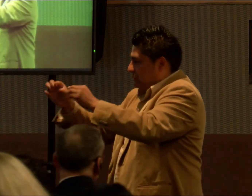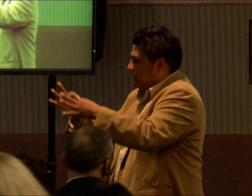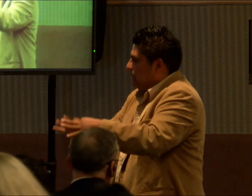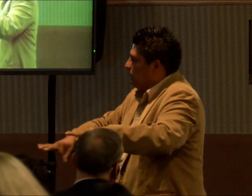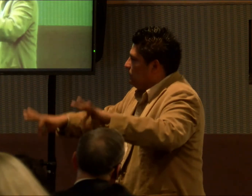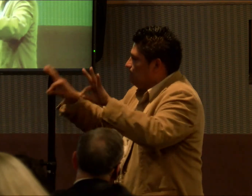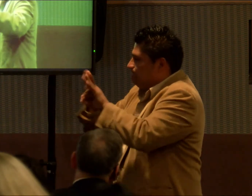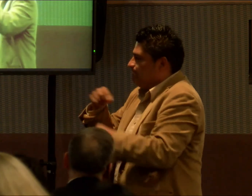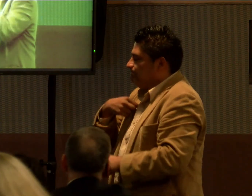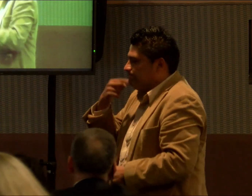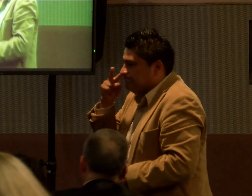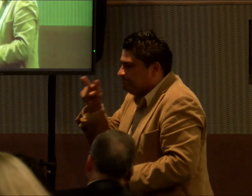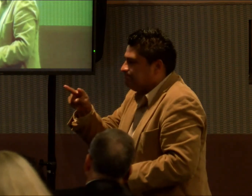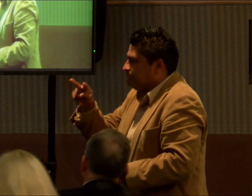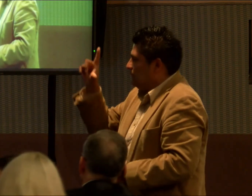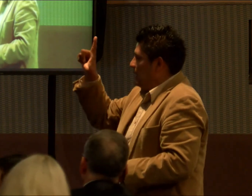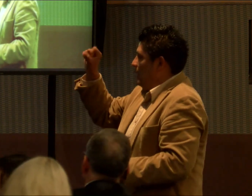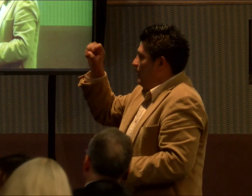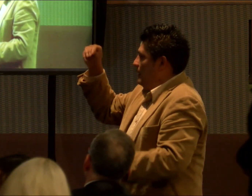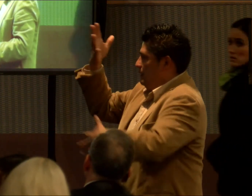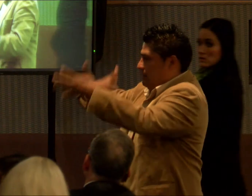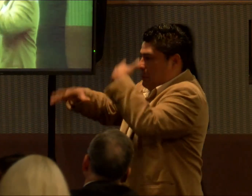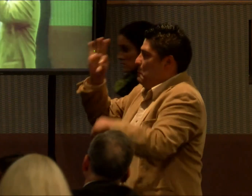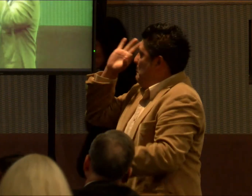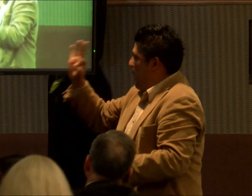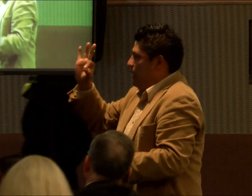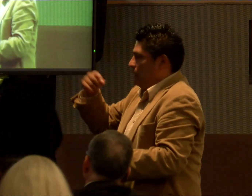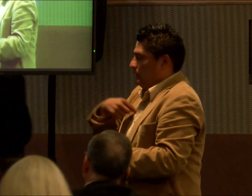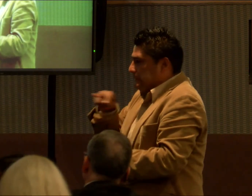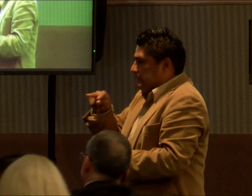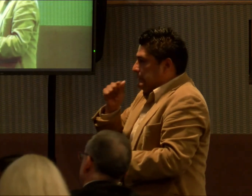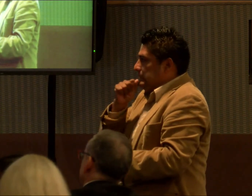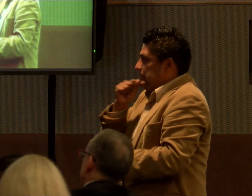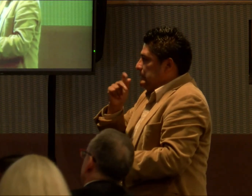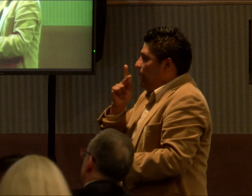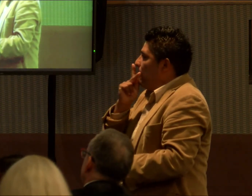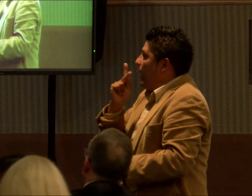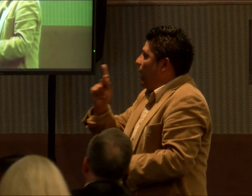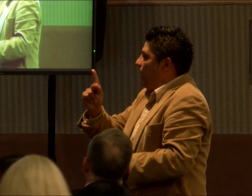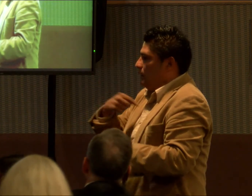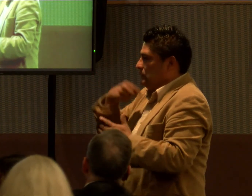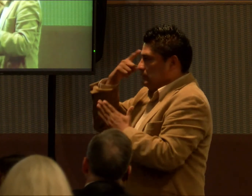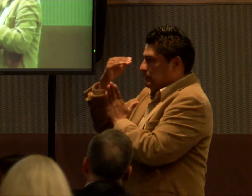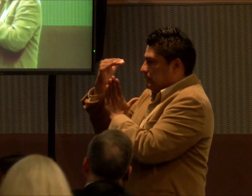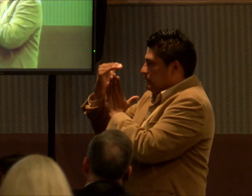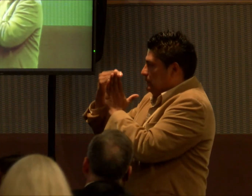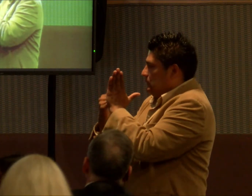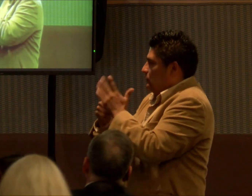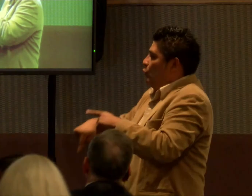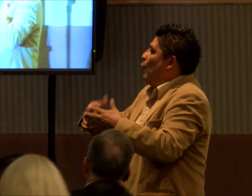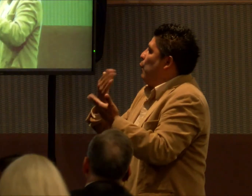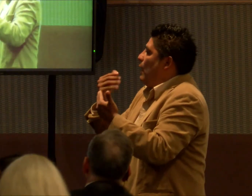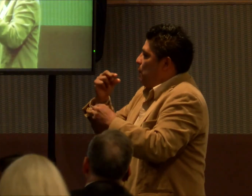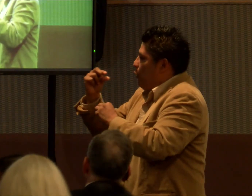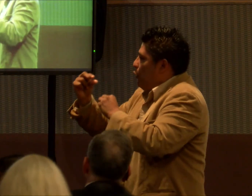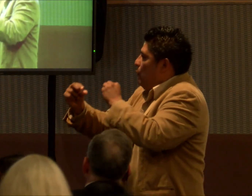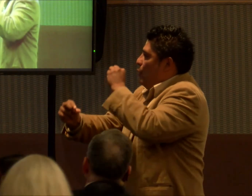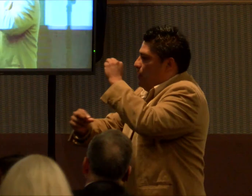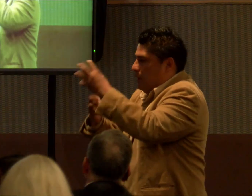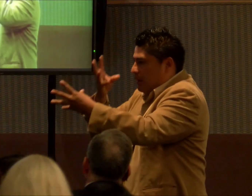muy niño, hemos estado trabajando todo este tema. Y ahora verlo que está hablando sobre los subtítulos, sobre todas